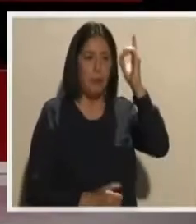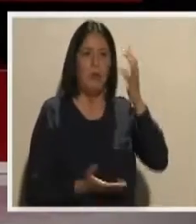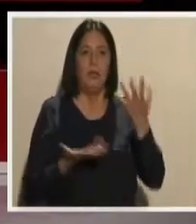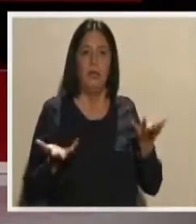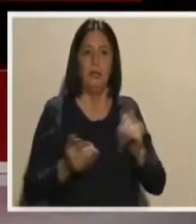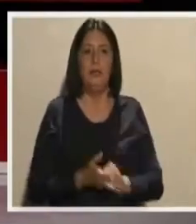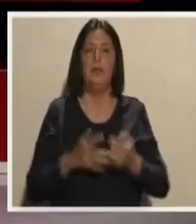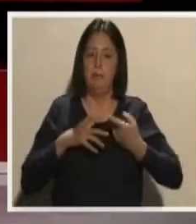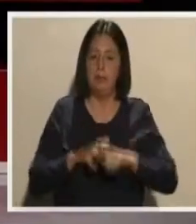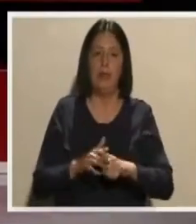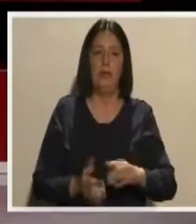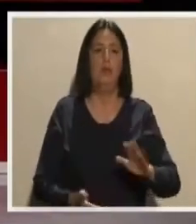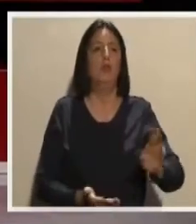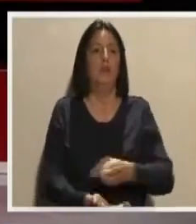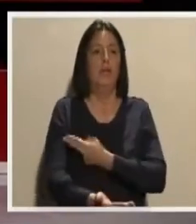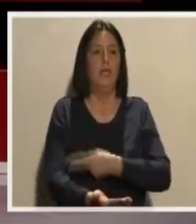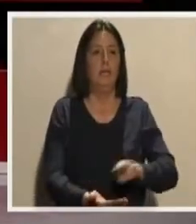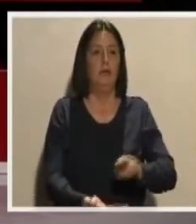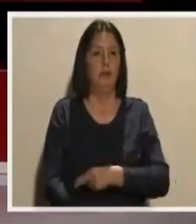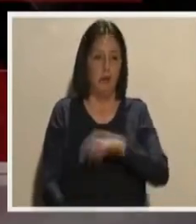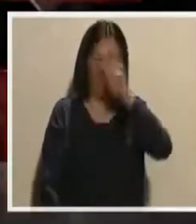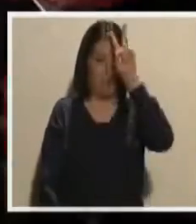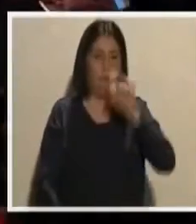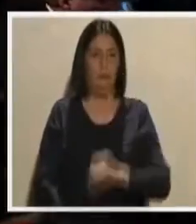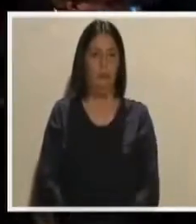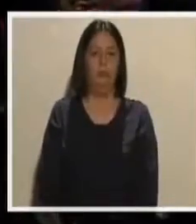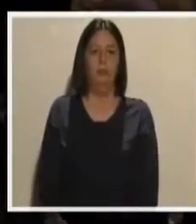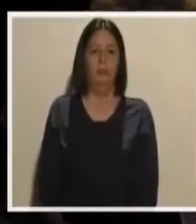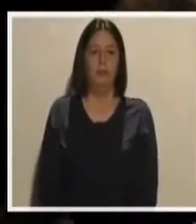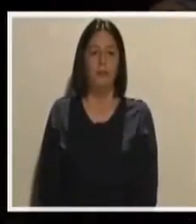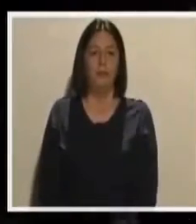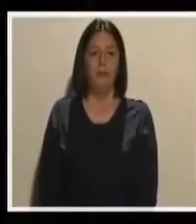hacer empezando con el himno nacional.